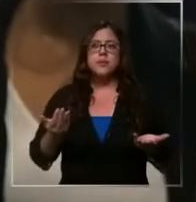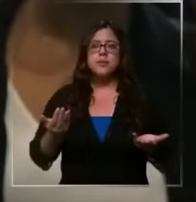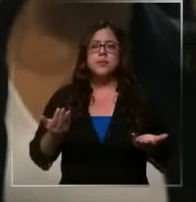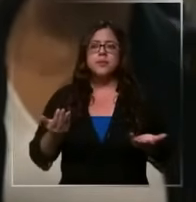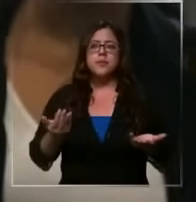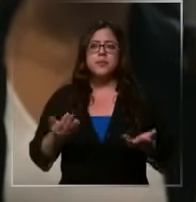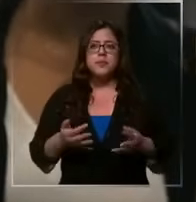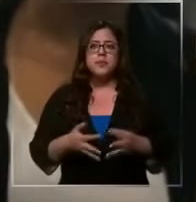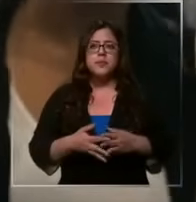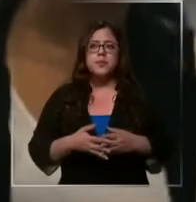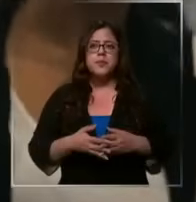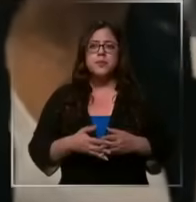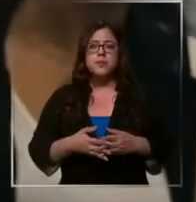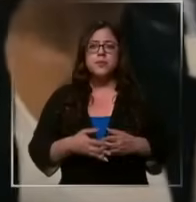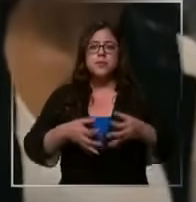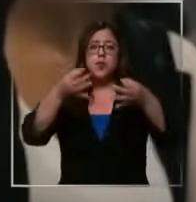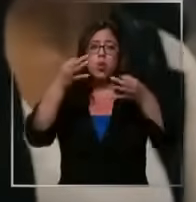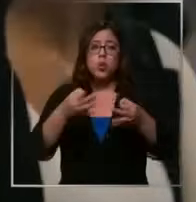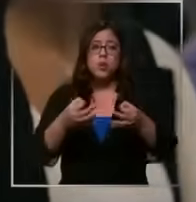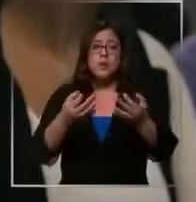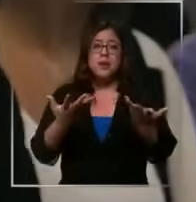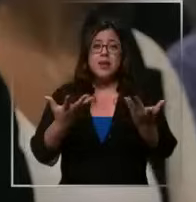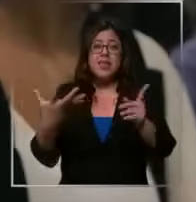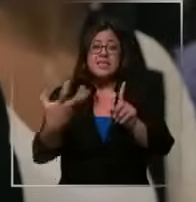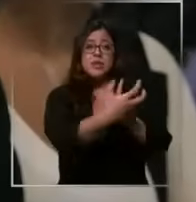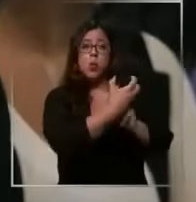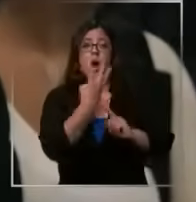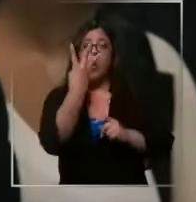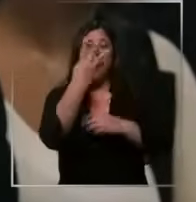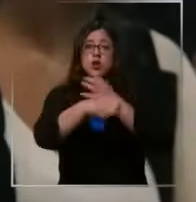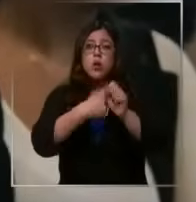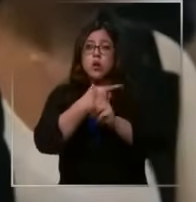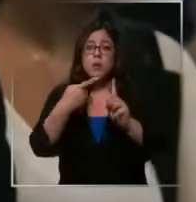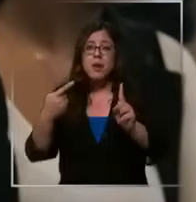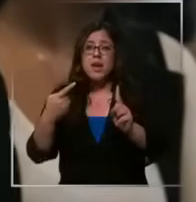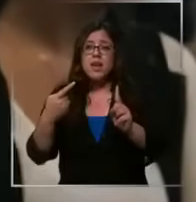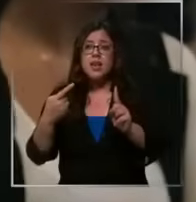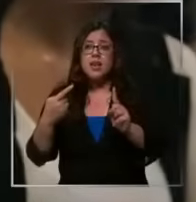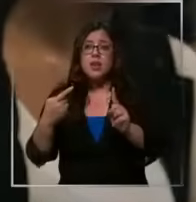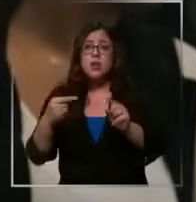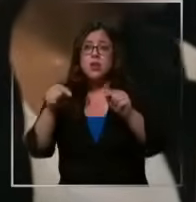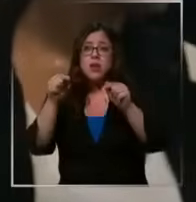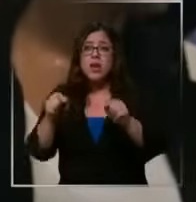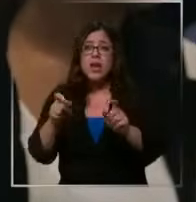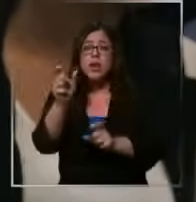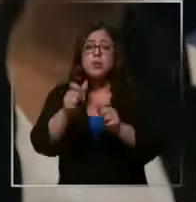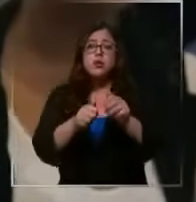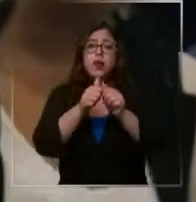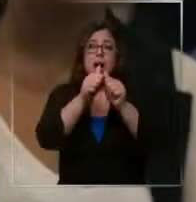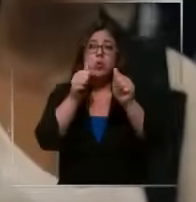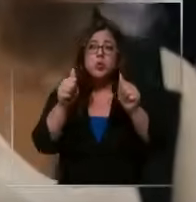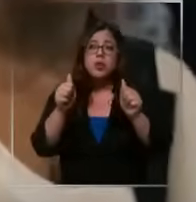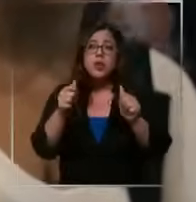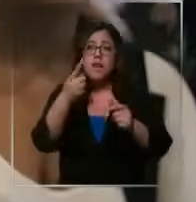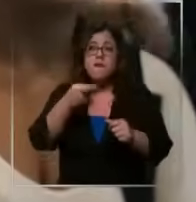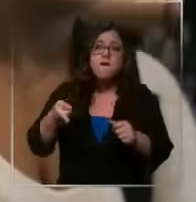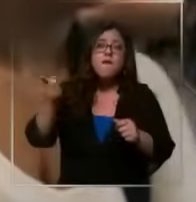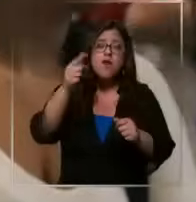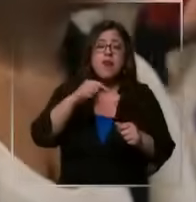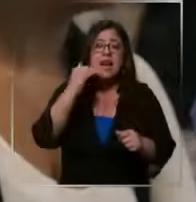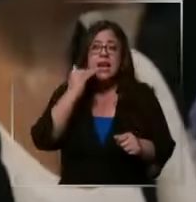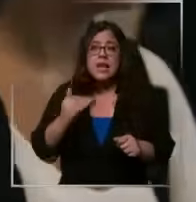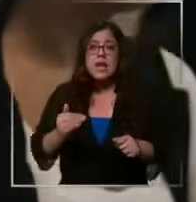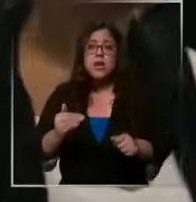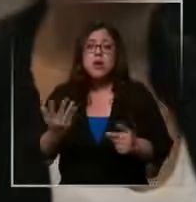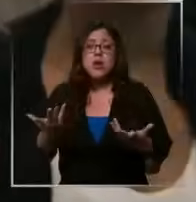teniendo la sustracción a los 4 años y medio, esos últimos 2 años y medio que las autoridades trataron para la restitución, hizo